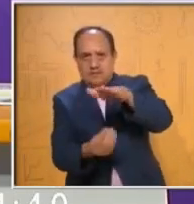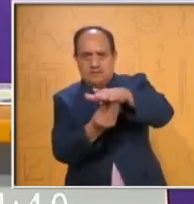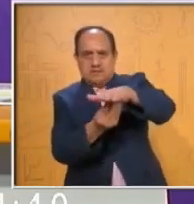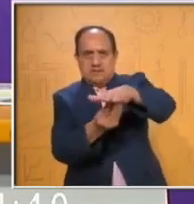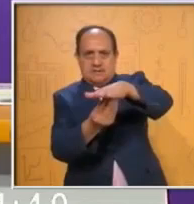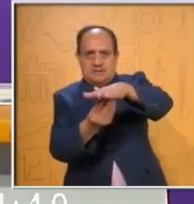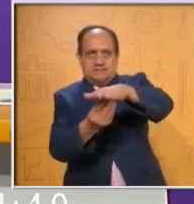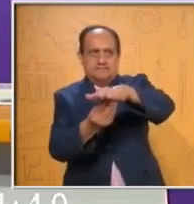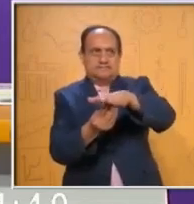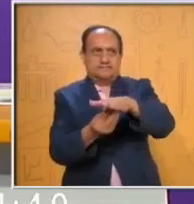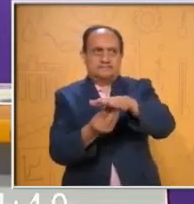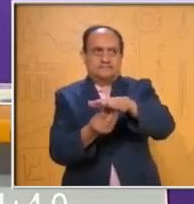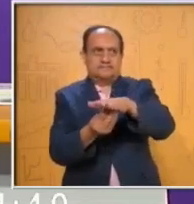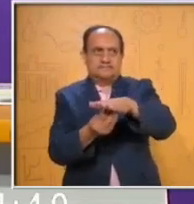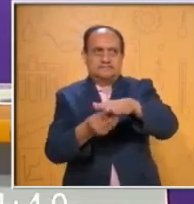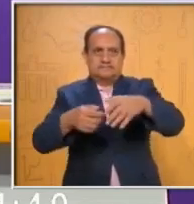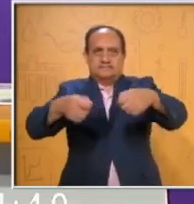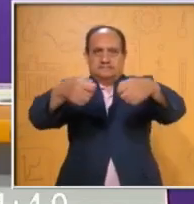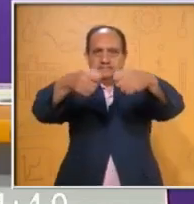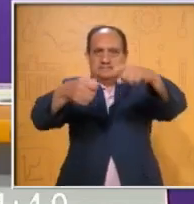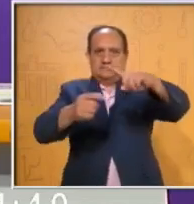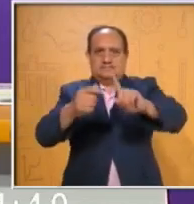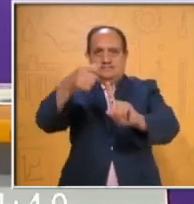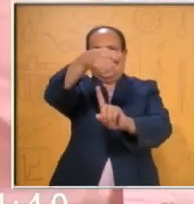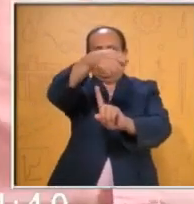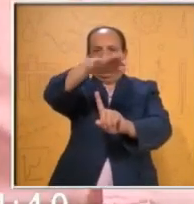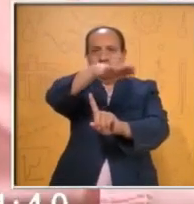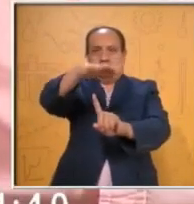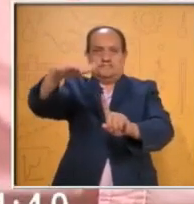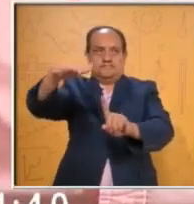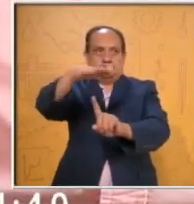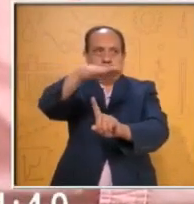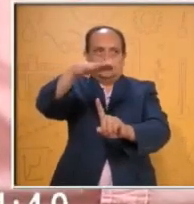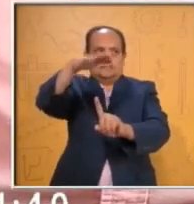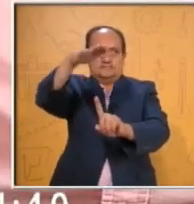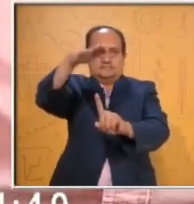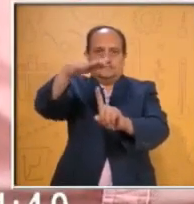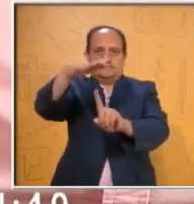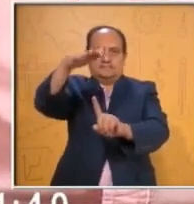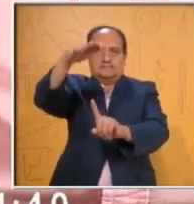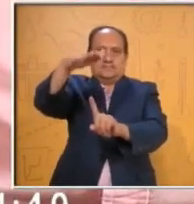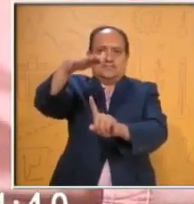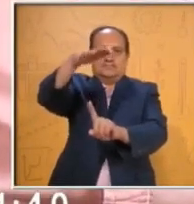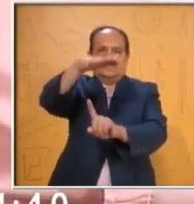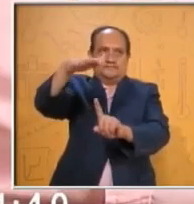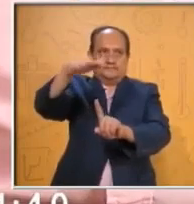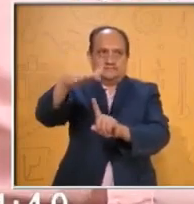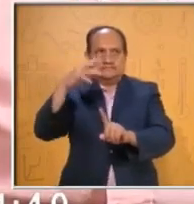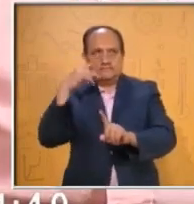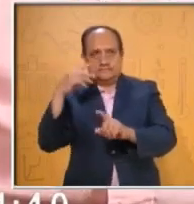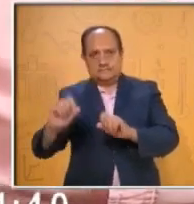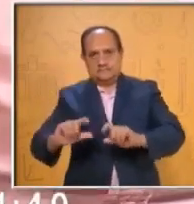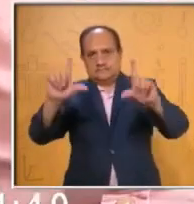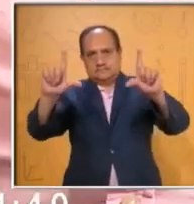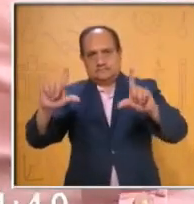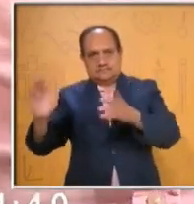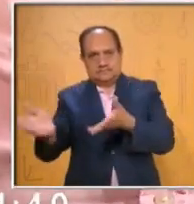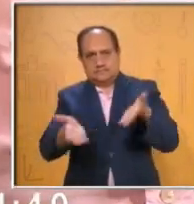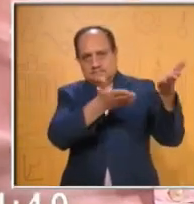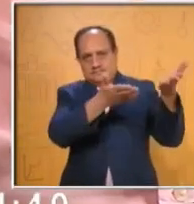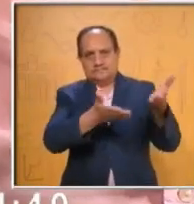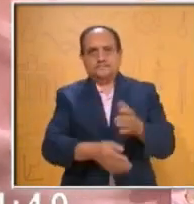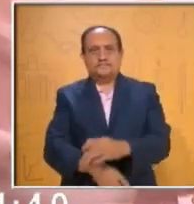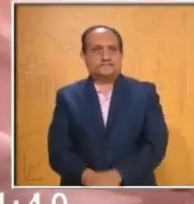vela, sin tocar la flama, ¿ok? La yema o la... Sí, la llama. Ahí está. Muy bien. Ahí está. La